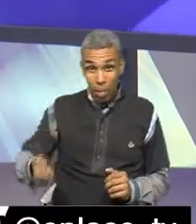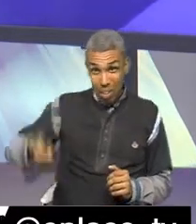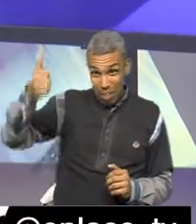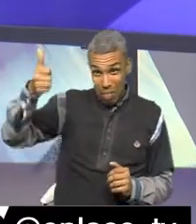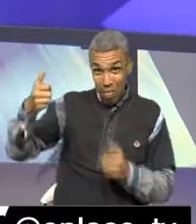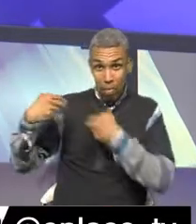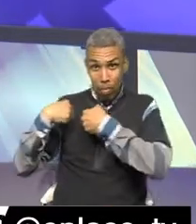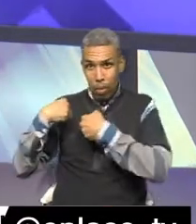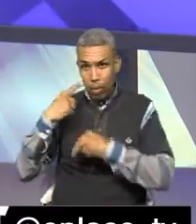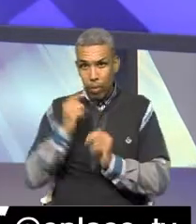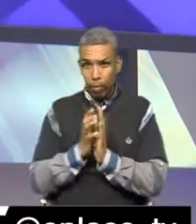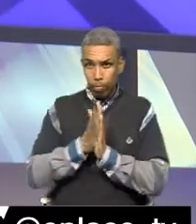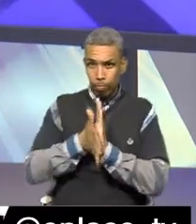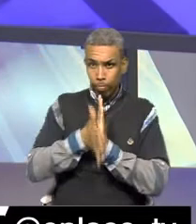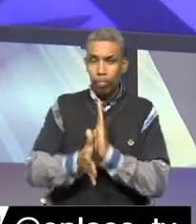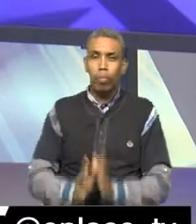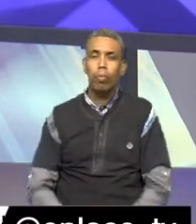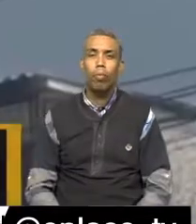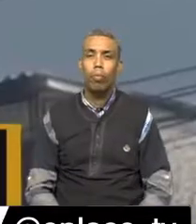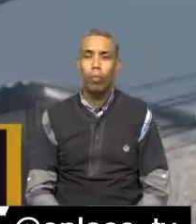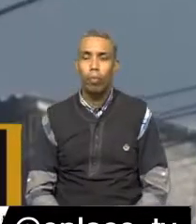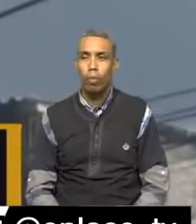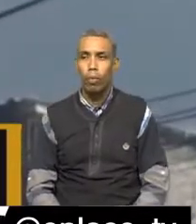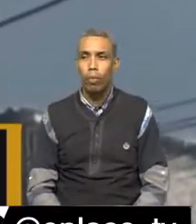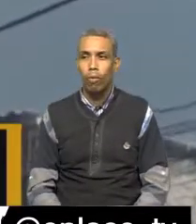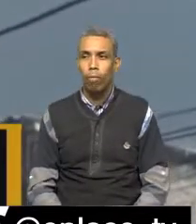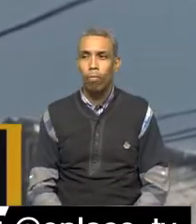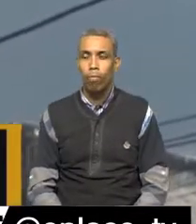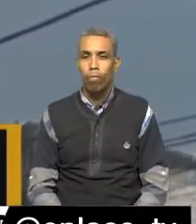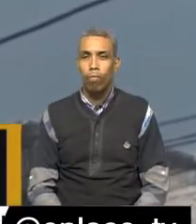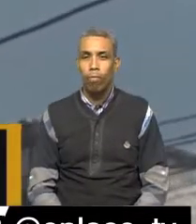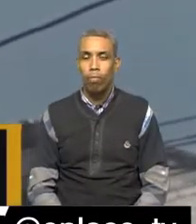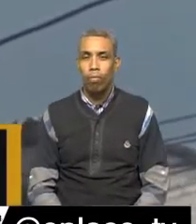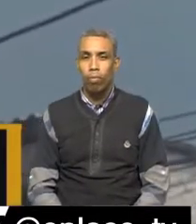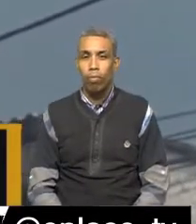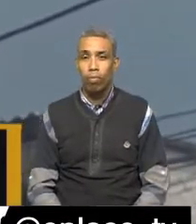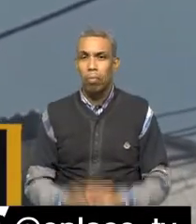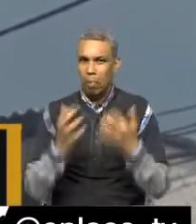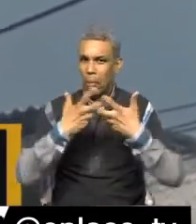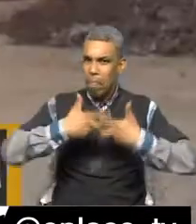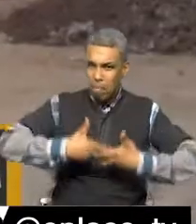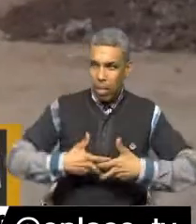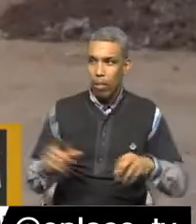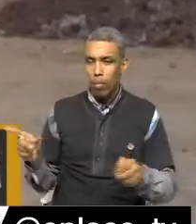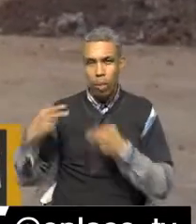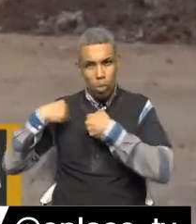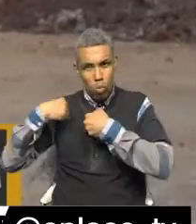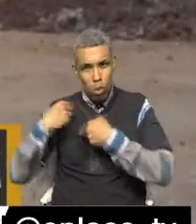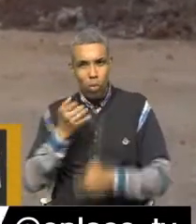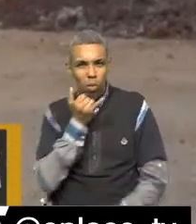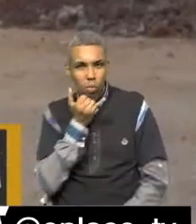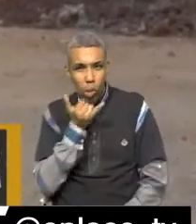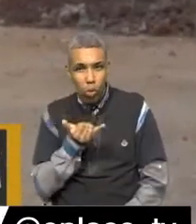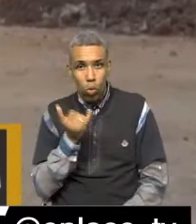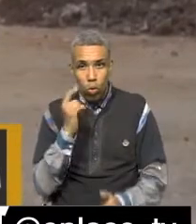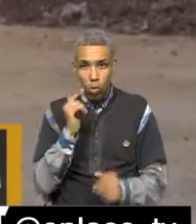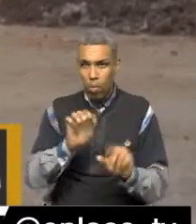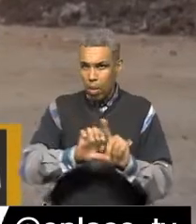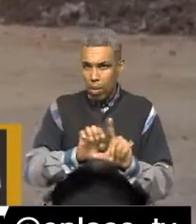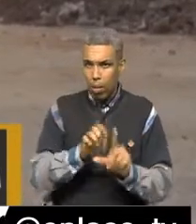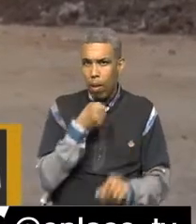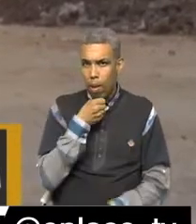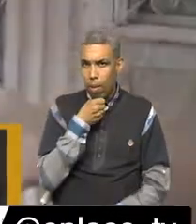al mediodía de este martes. Enlace Noticias indagó con voceros de la tostadora de café Colosal sobre el conato de incendio registrado este martes en